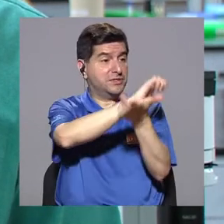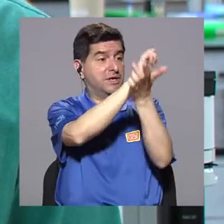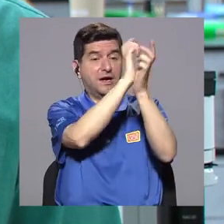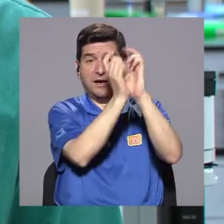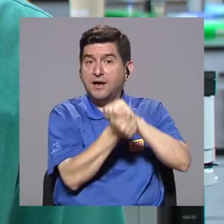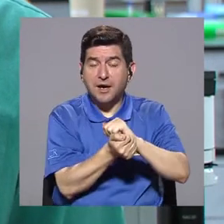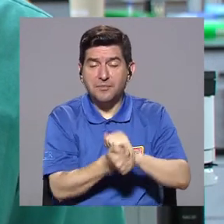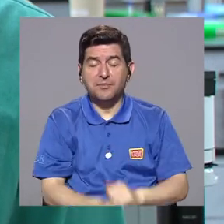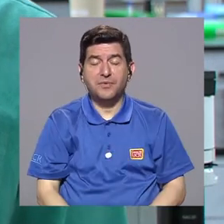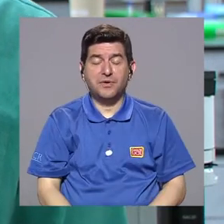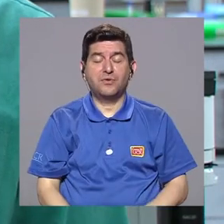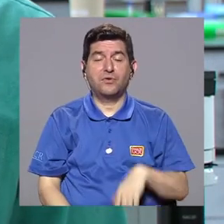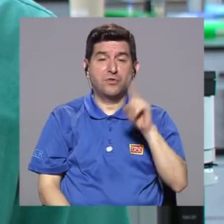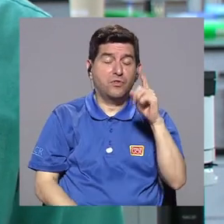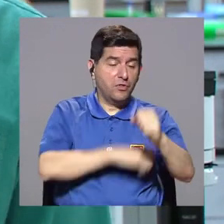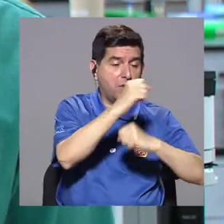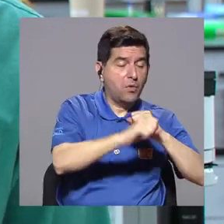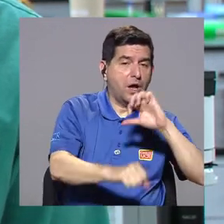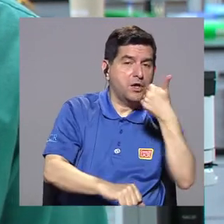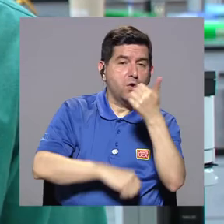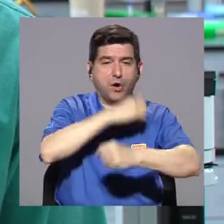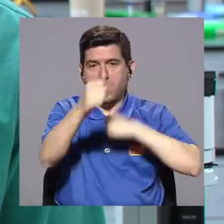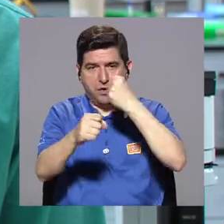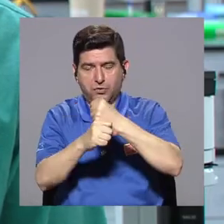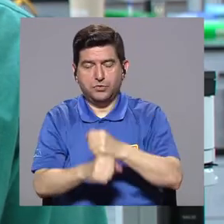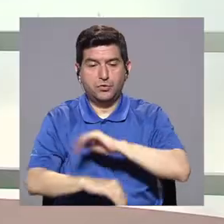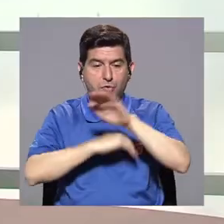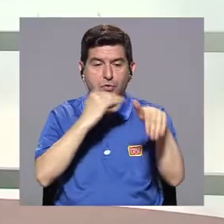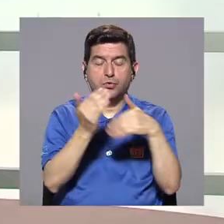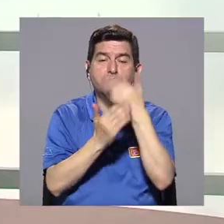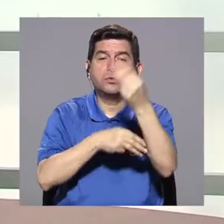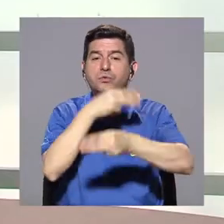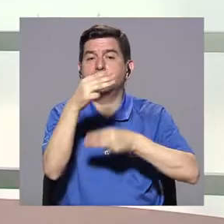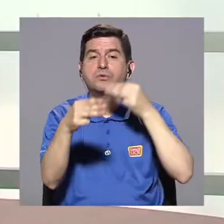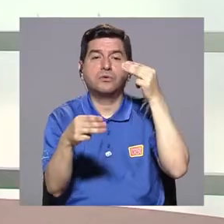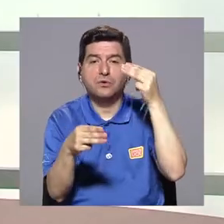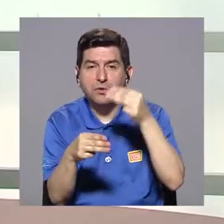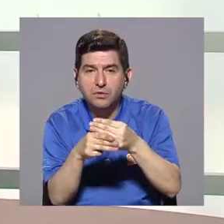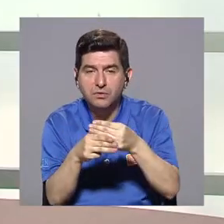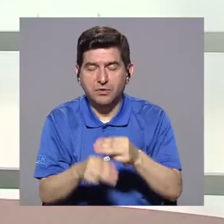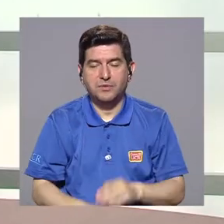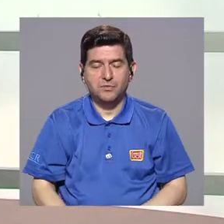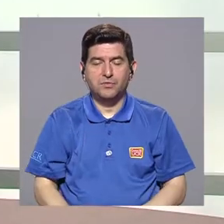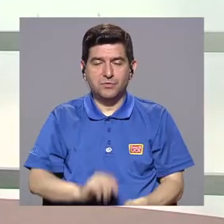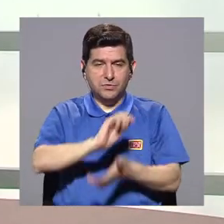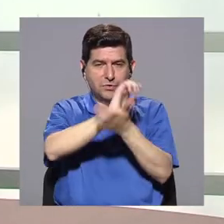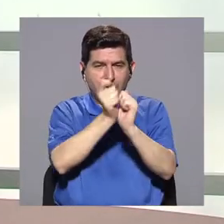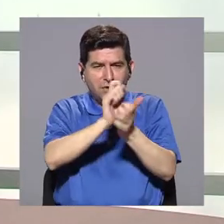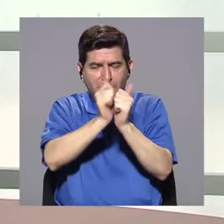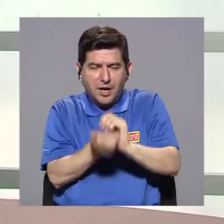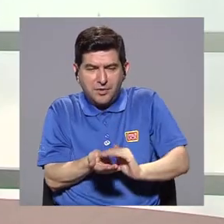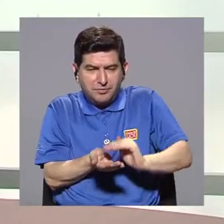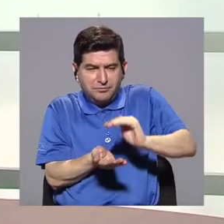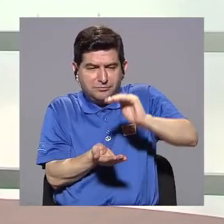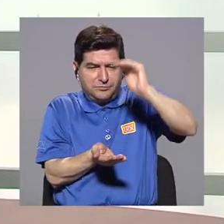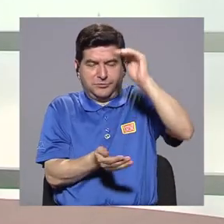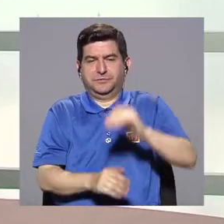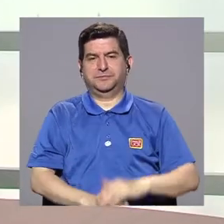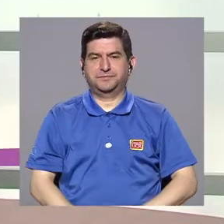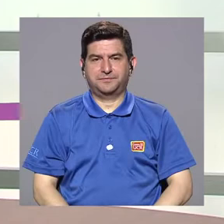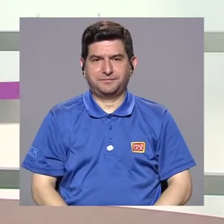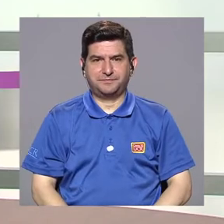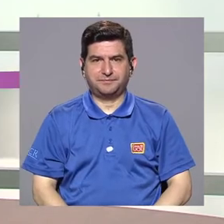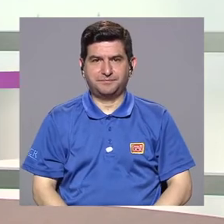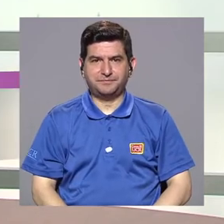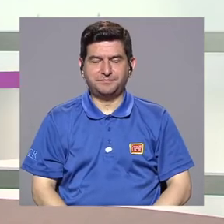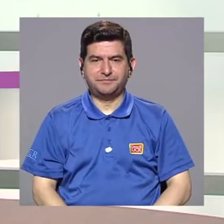ya mutó de un año a otro, ¿verdad? Sí, o sea, en todo el mundo y son cambios que se acumulan y entonces